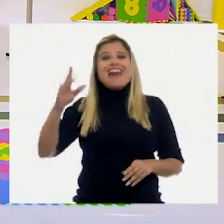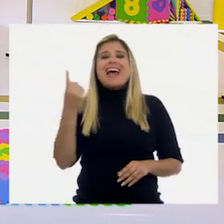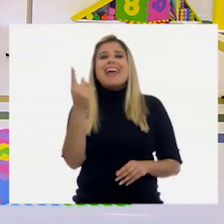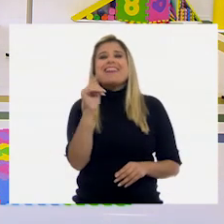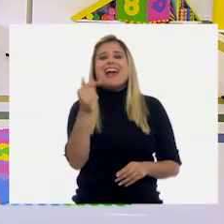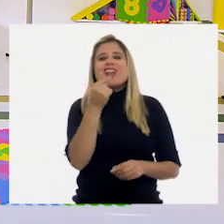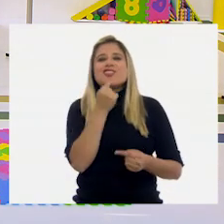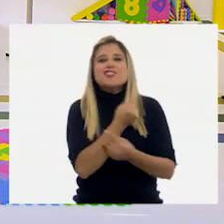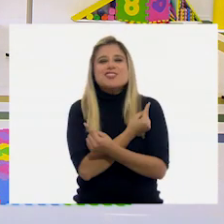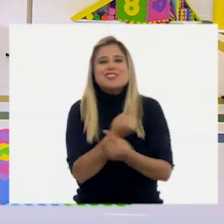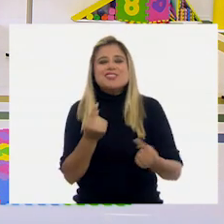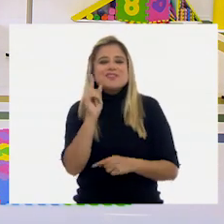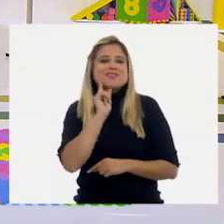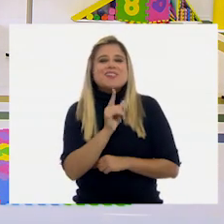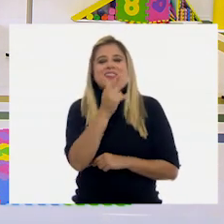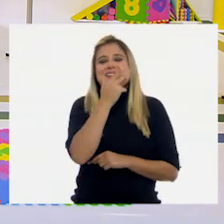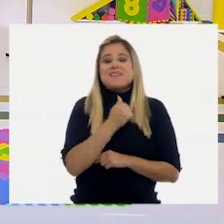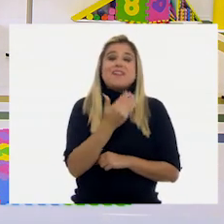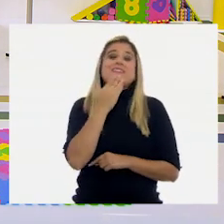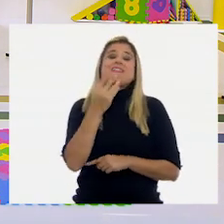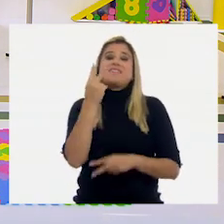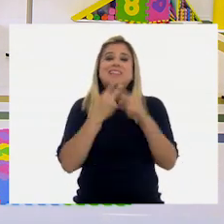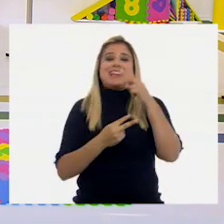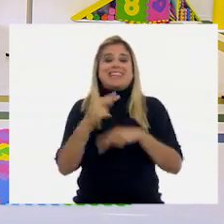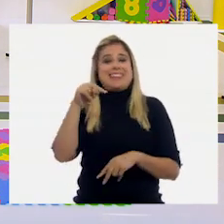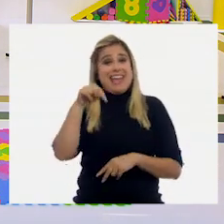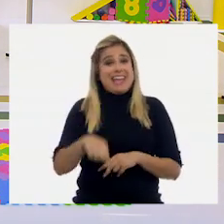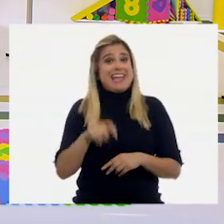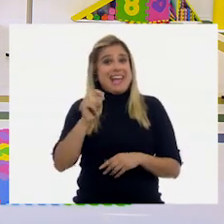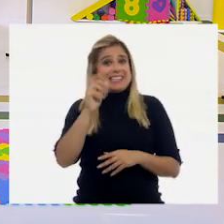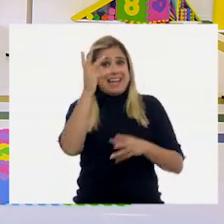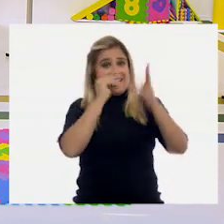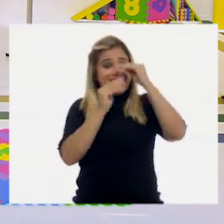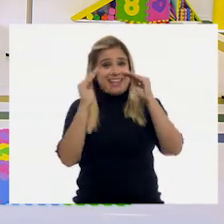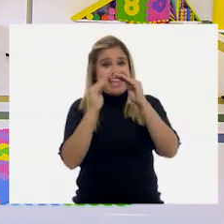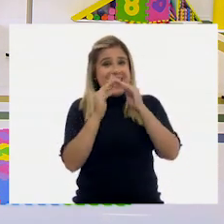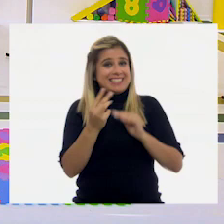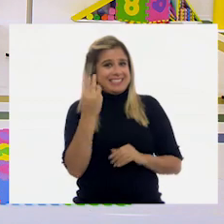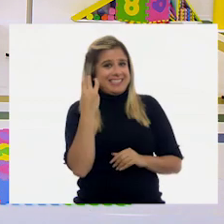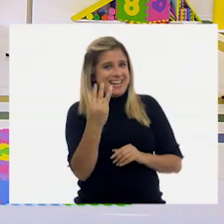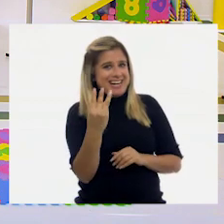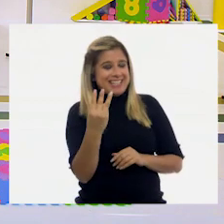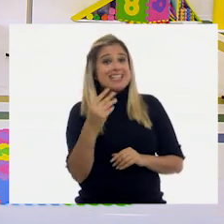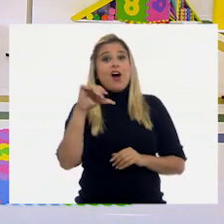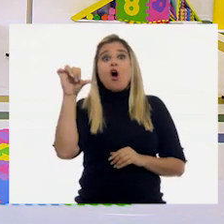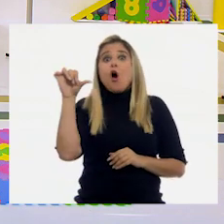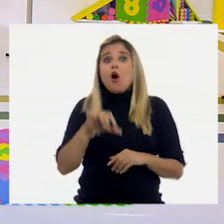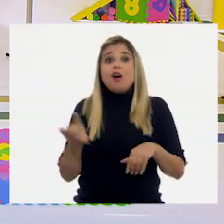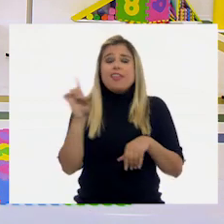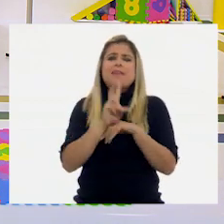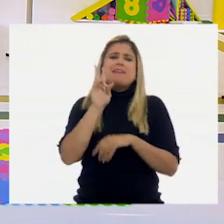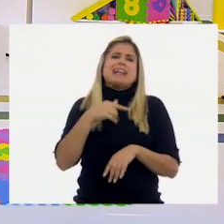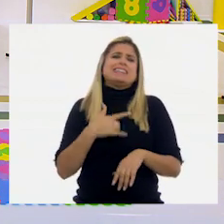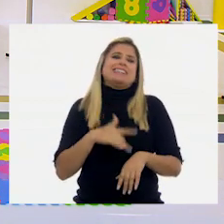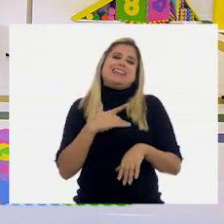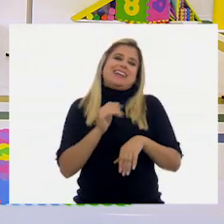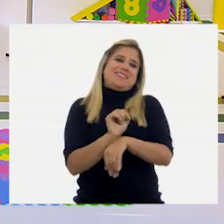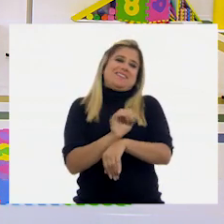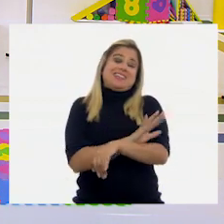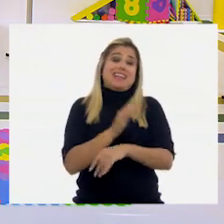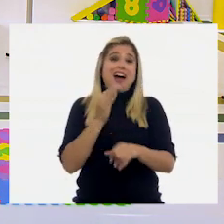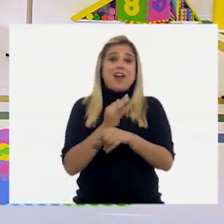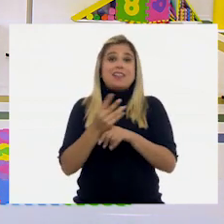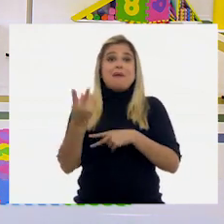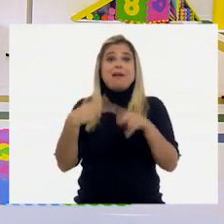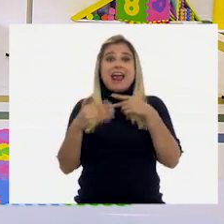¿Qué tal, niñas y niños? Bienvenidas y bienvenidos aquí a Aprende en Casa 3. Hoy estoy muy emocionado porque vamos a tener